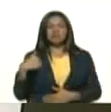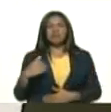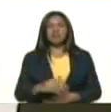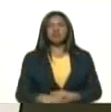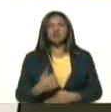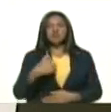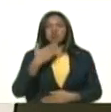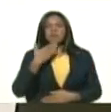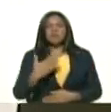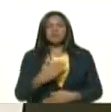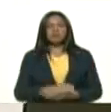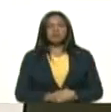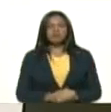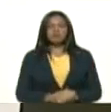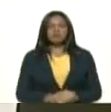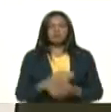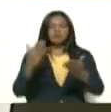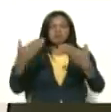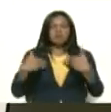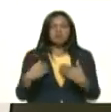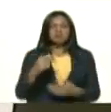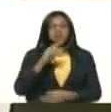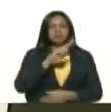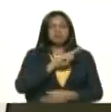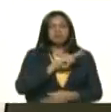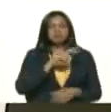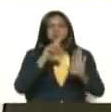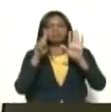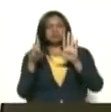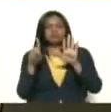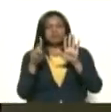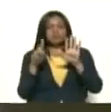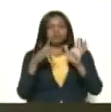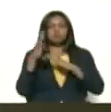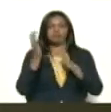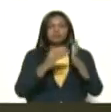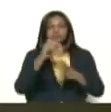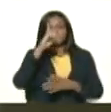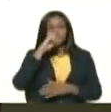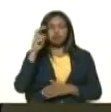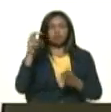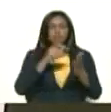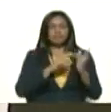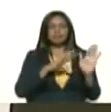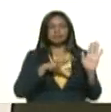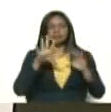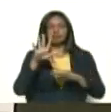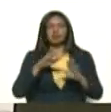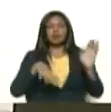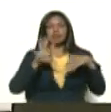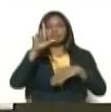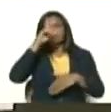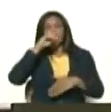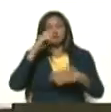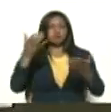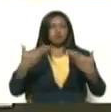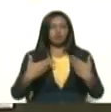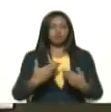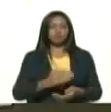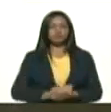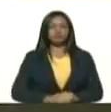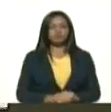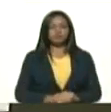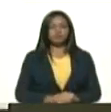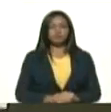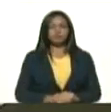pedí. Me lo regaló, ahí está, el 26 de abril del año 2005, hace 15 años. Así